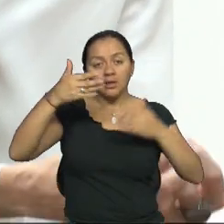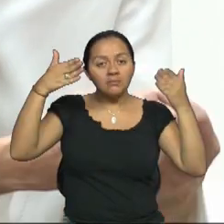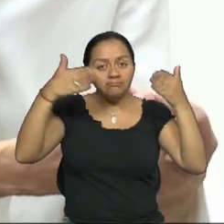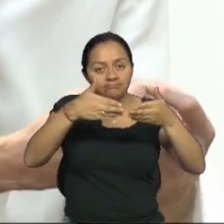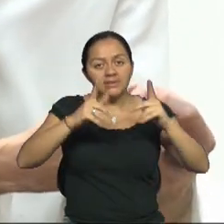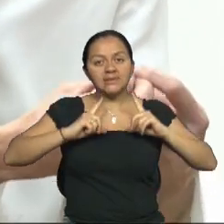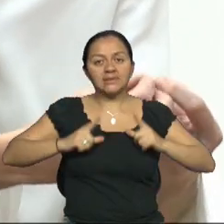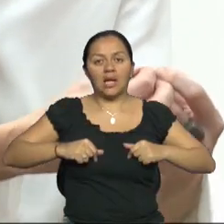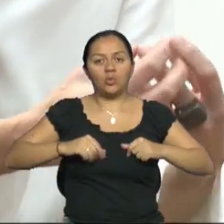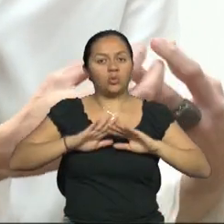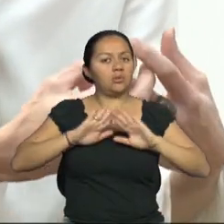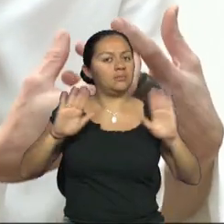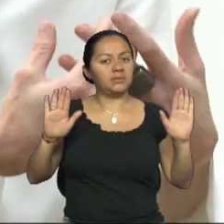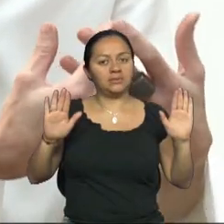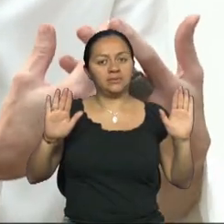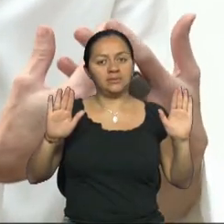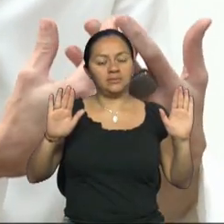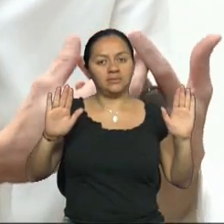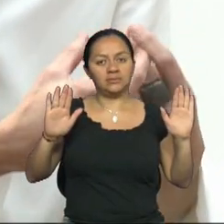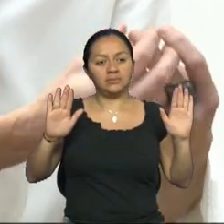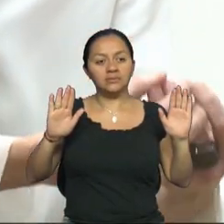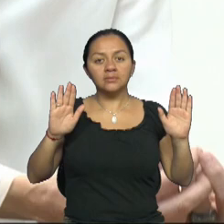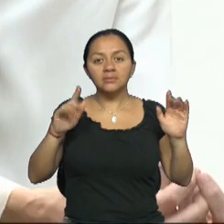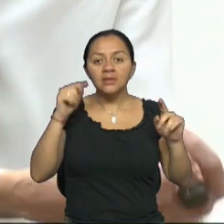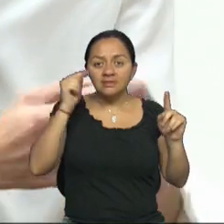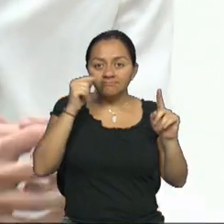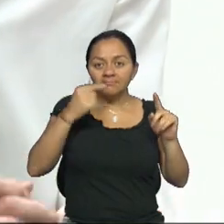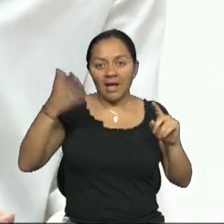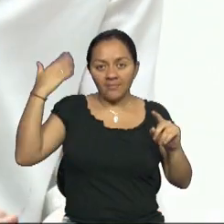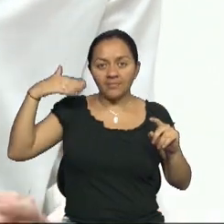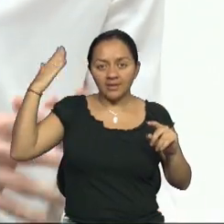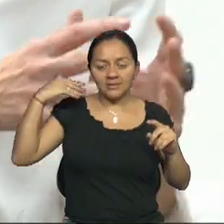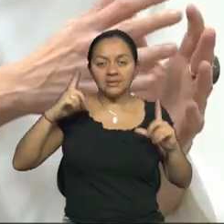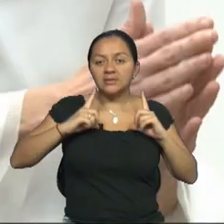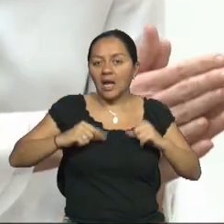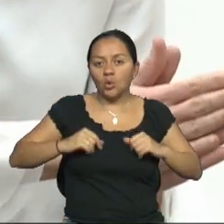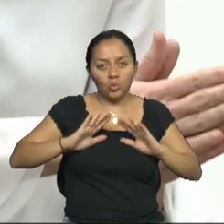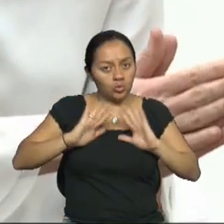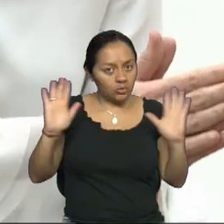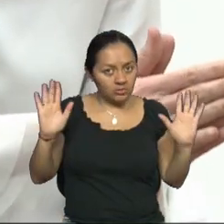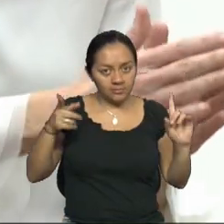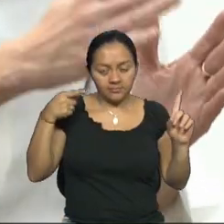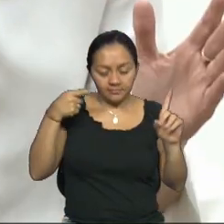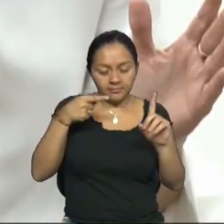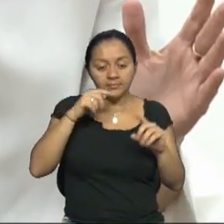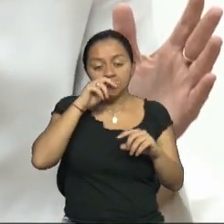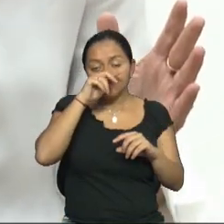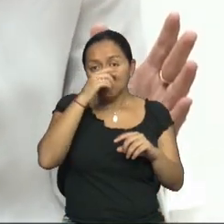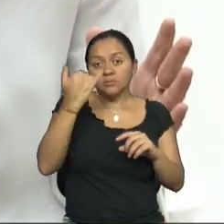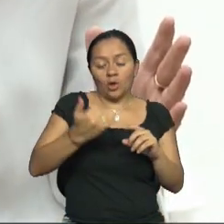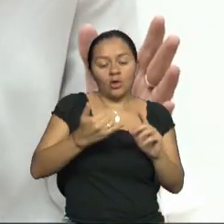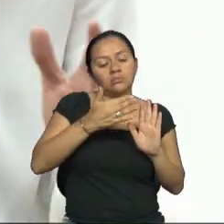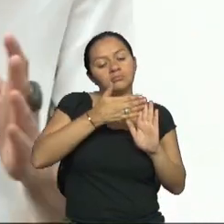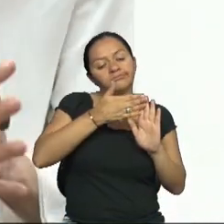rehabilitación, más servicios de rehabilitación como servicios de salud en la comunidad. Hemos visto que ha habido una transición en la forma